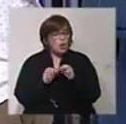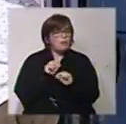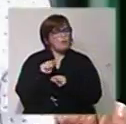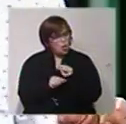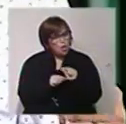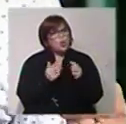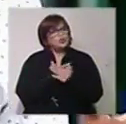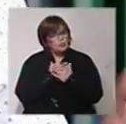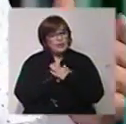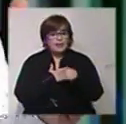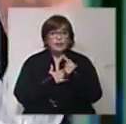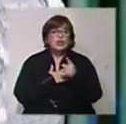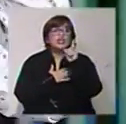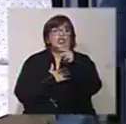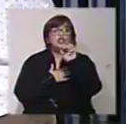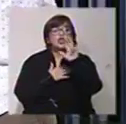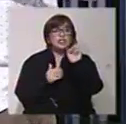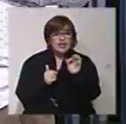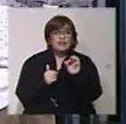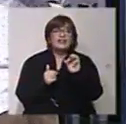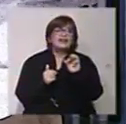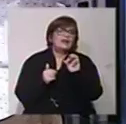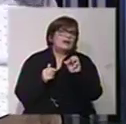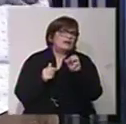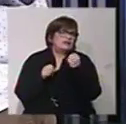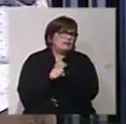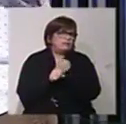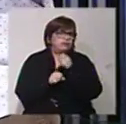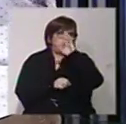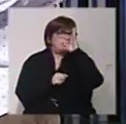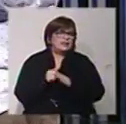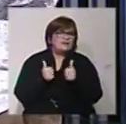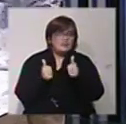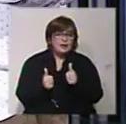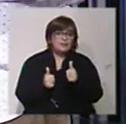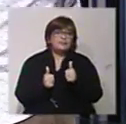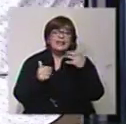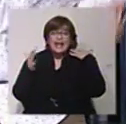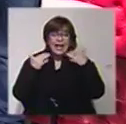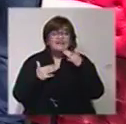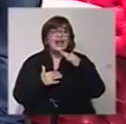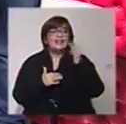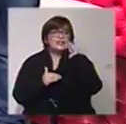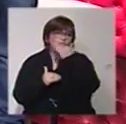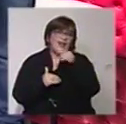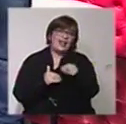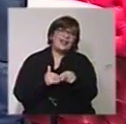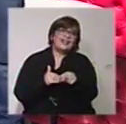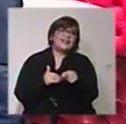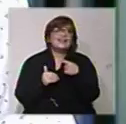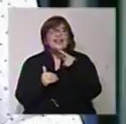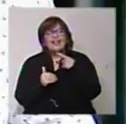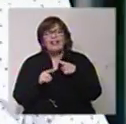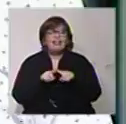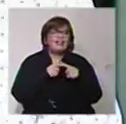Argentina. Y Jorge Arrascaeta, que también hizo tremenda campaña en Brasil. Y después Cavani Suárez, que ahí sí está lo discutiendo. No, discutimos. ¿Por qué